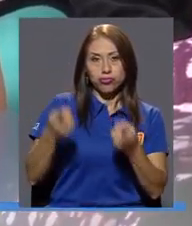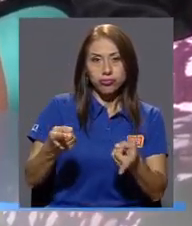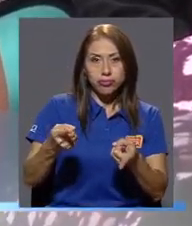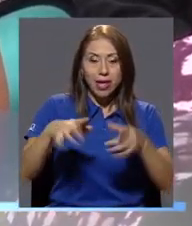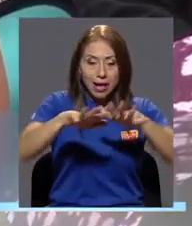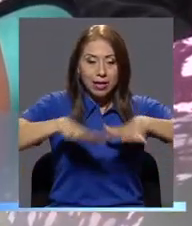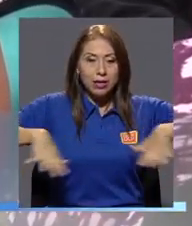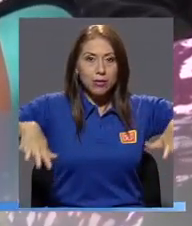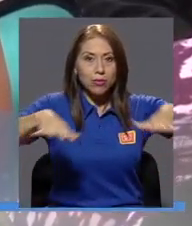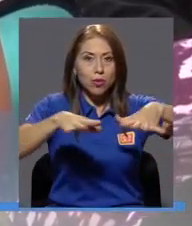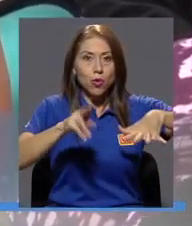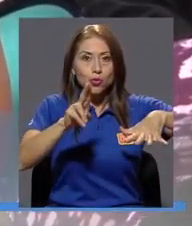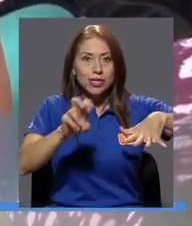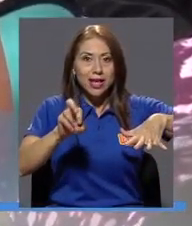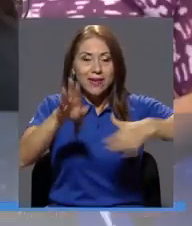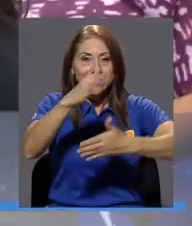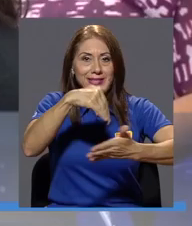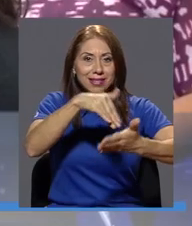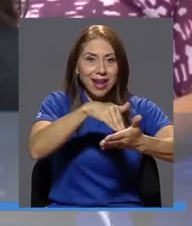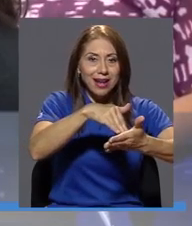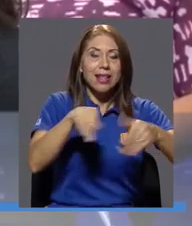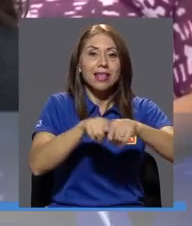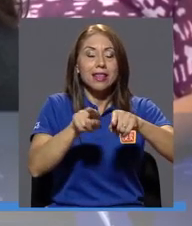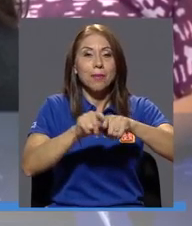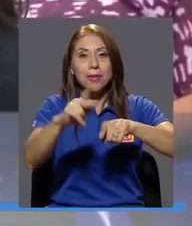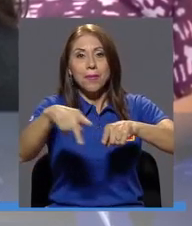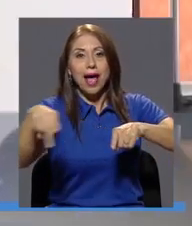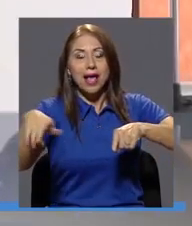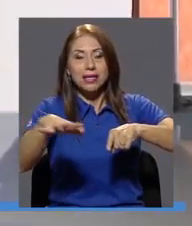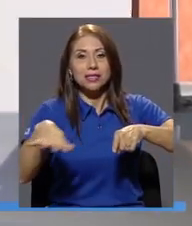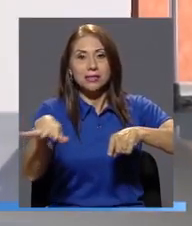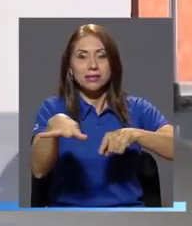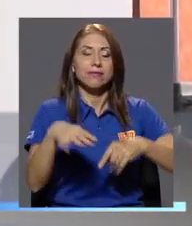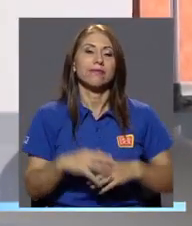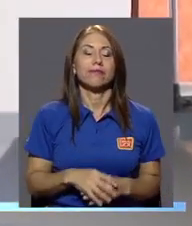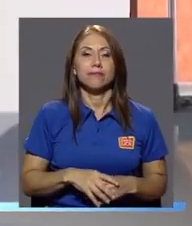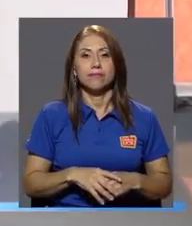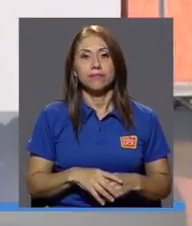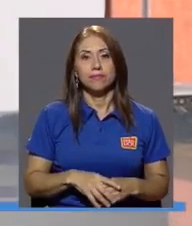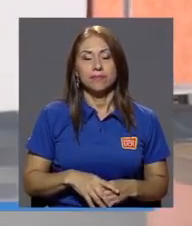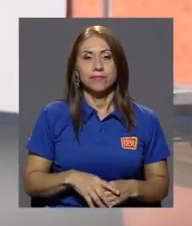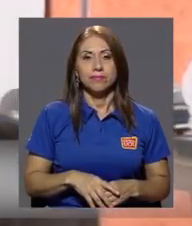actividad se realiza en la sede central Rodrigo Facio y en la sede del Pacífico en Punta Arenas.